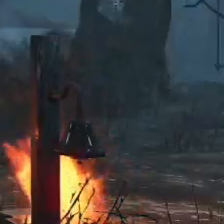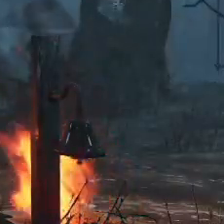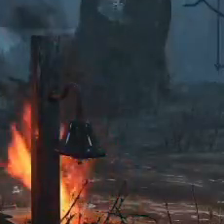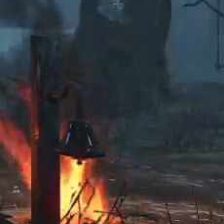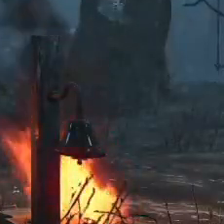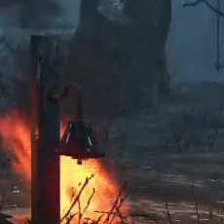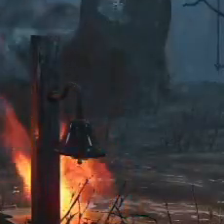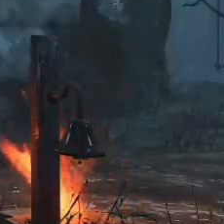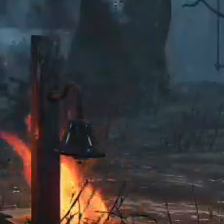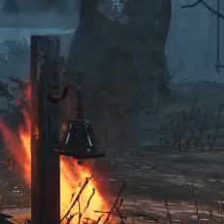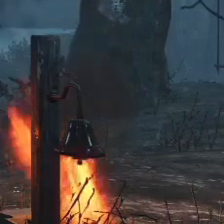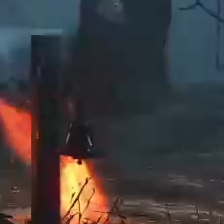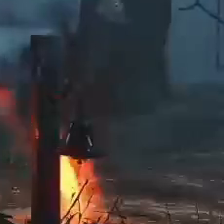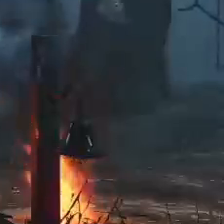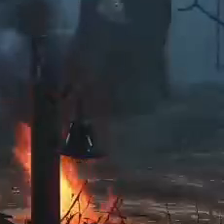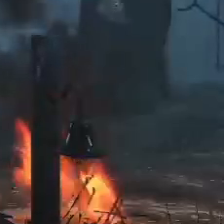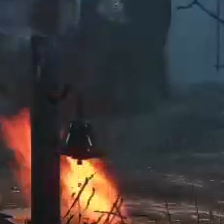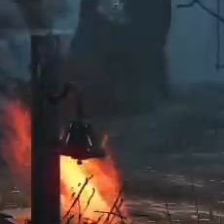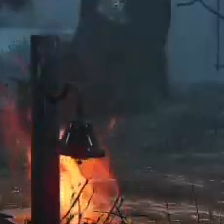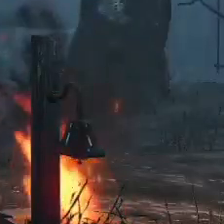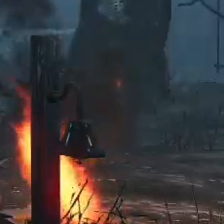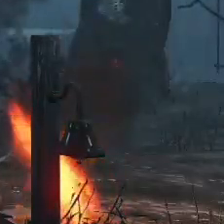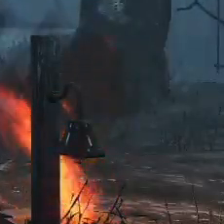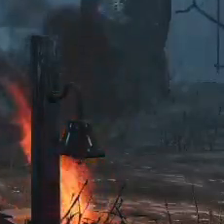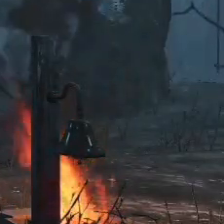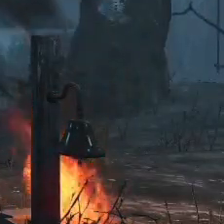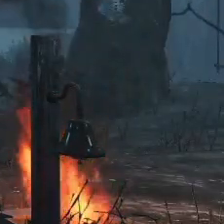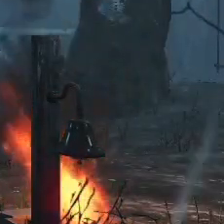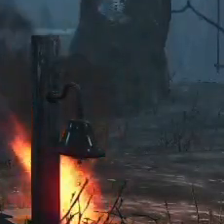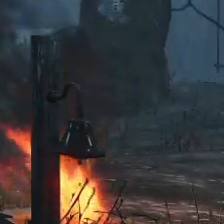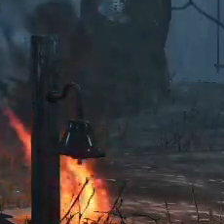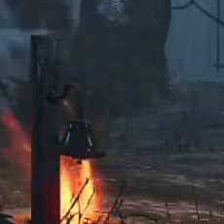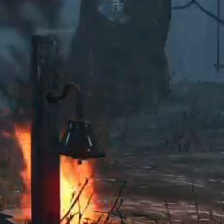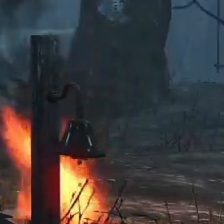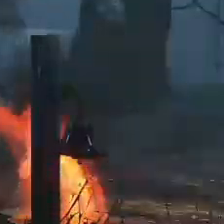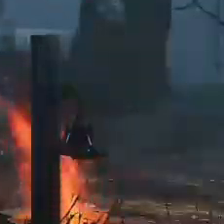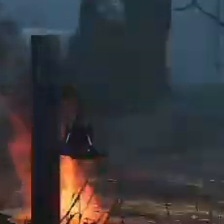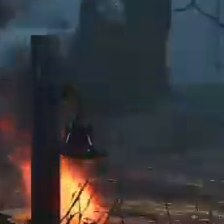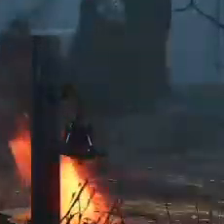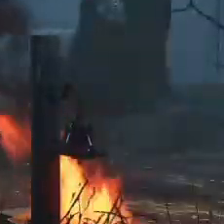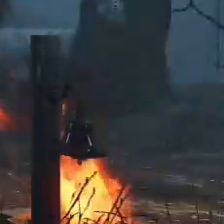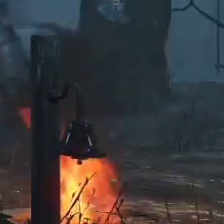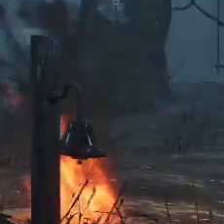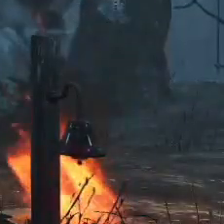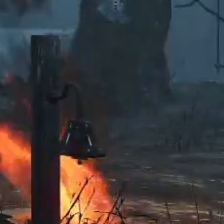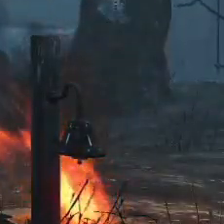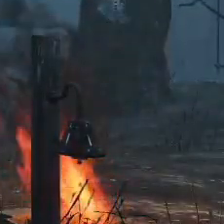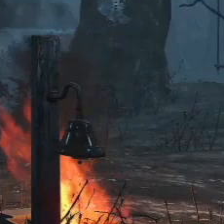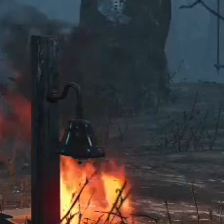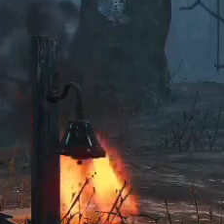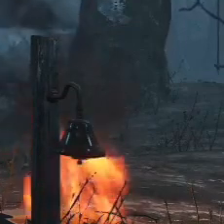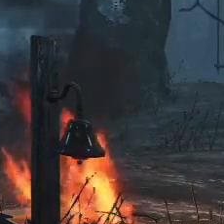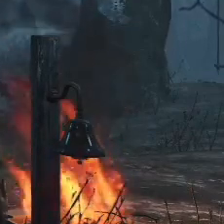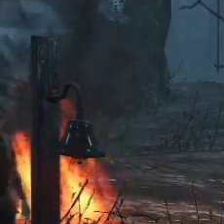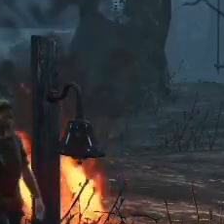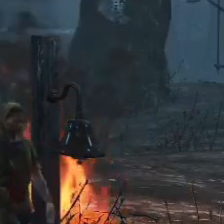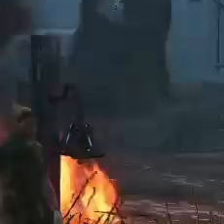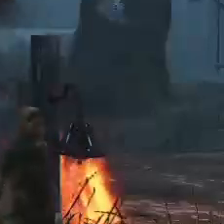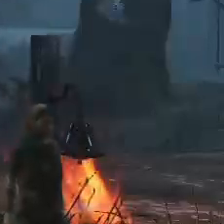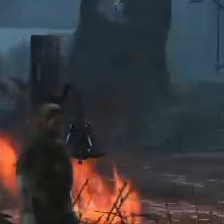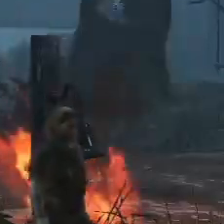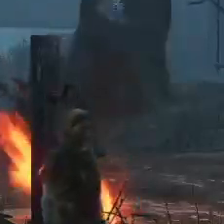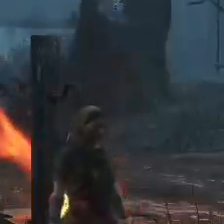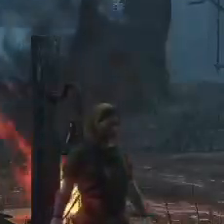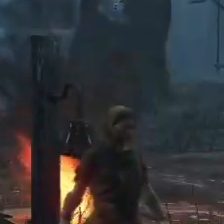amigos no se puede depender del estado porque estamos solos al estado solamente somos una